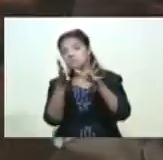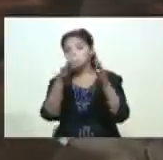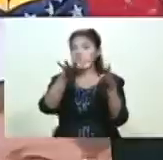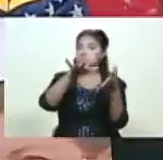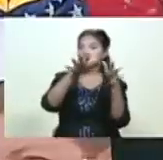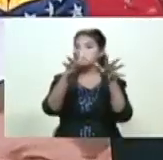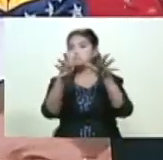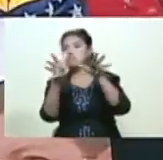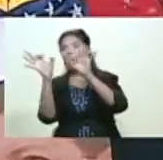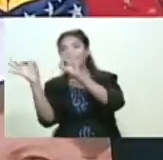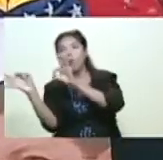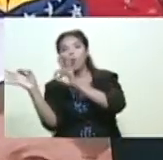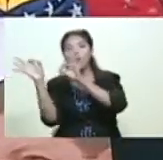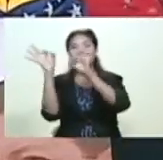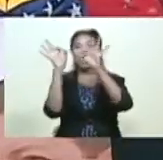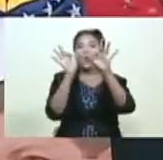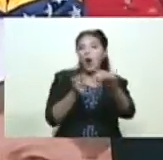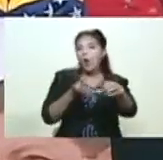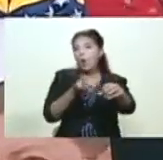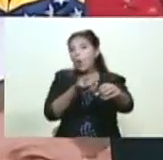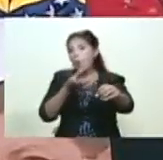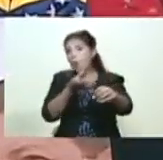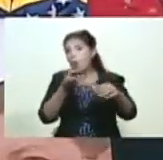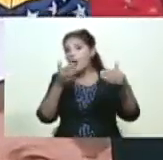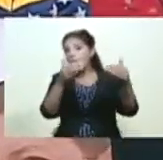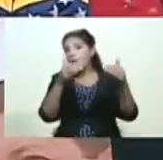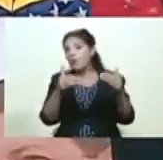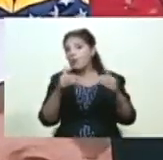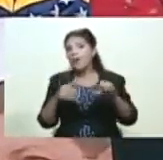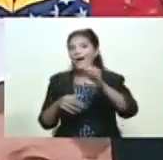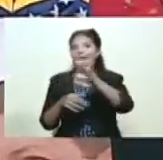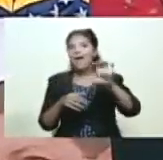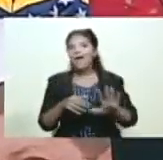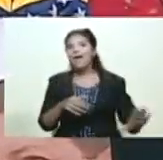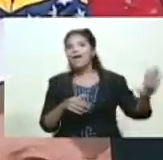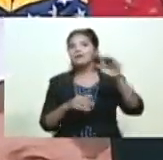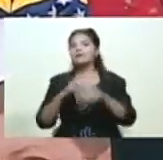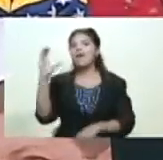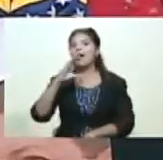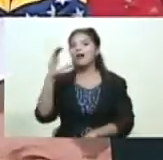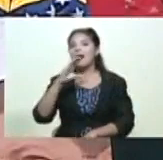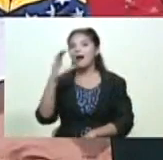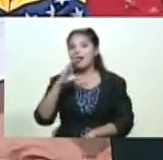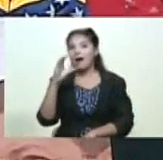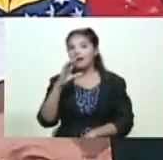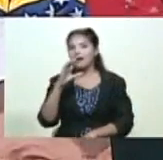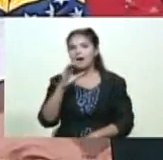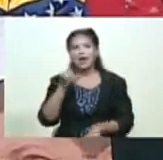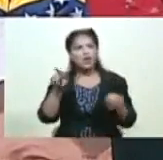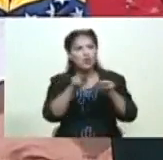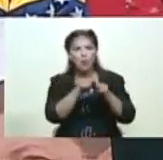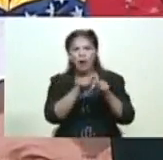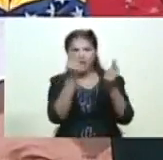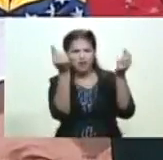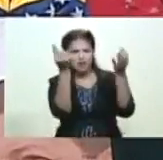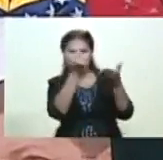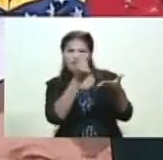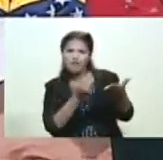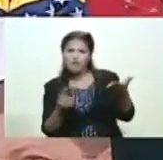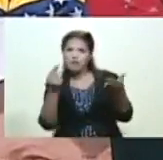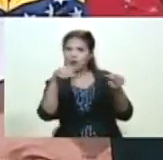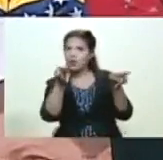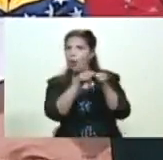similares a los escudos de los guarimberos del este de Caracas, con los mismos símbolos.